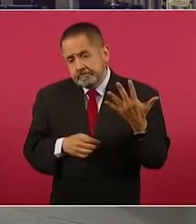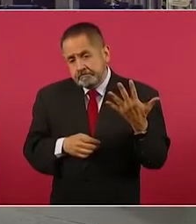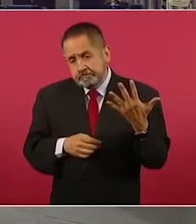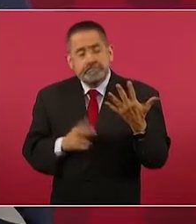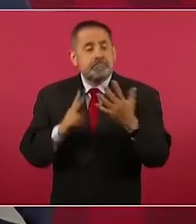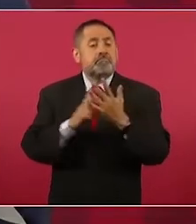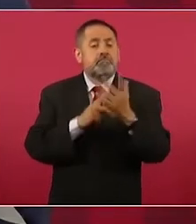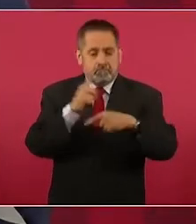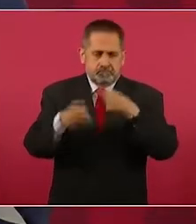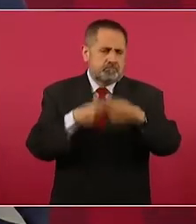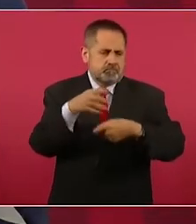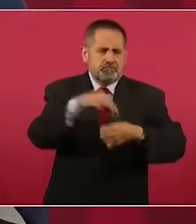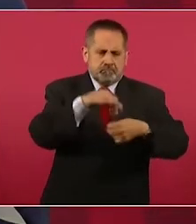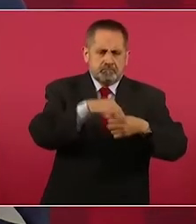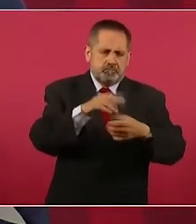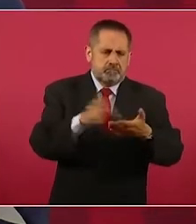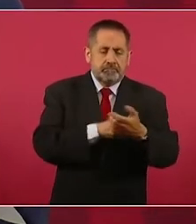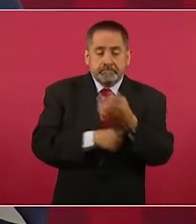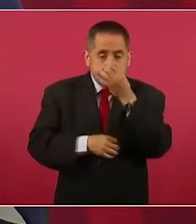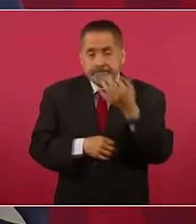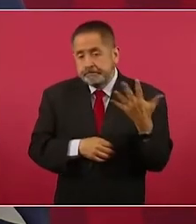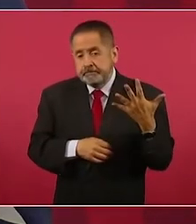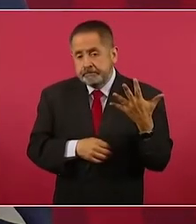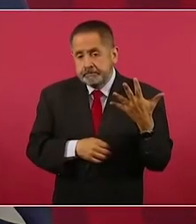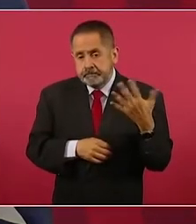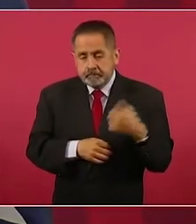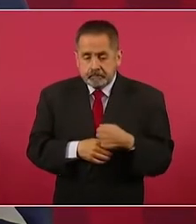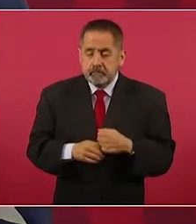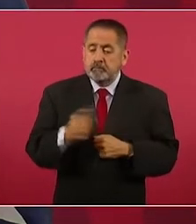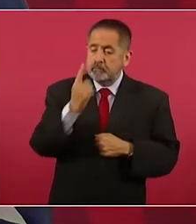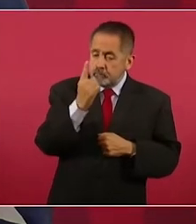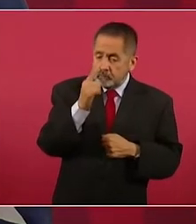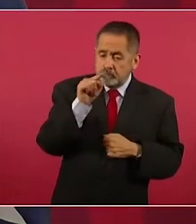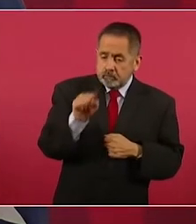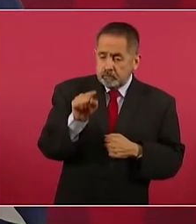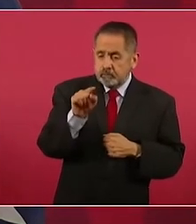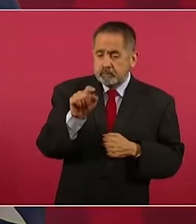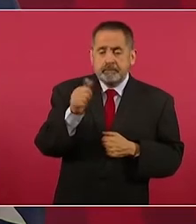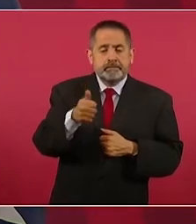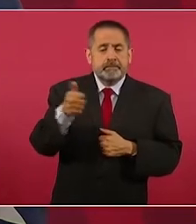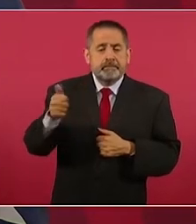repetirse, 5, el 1.66.